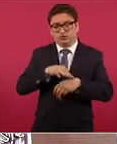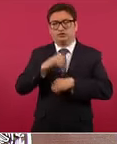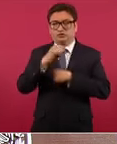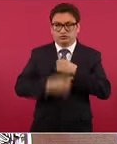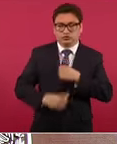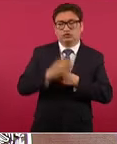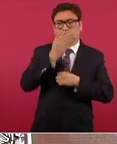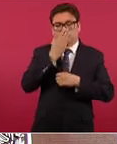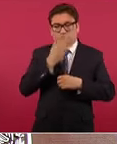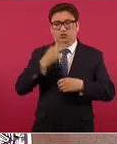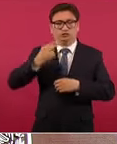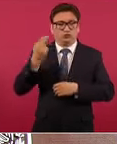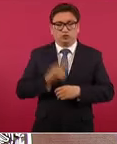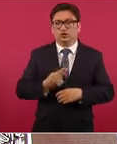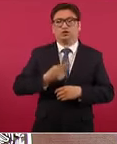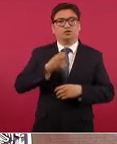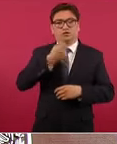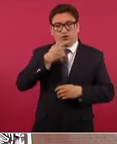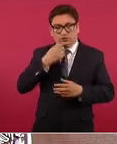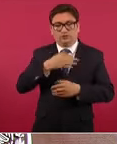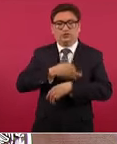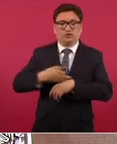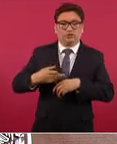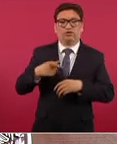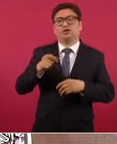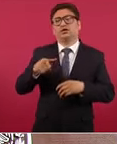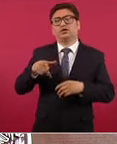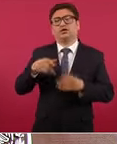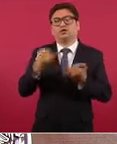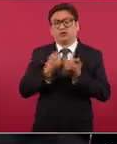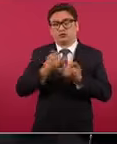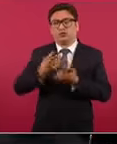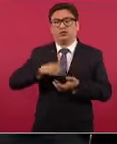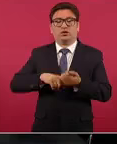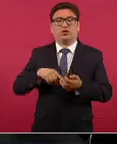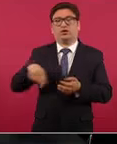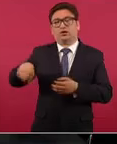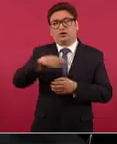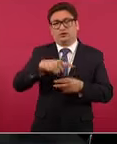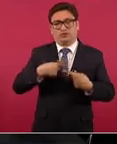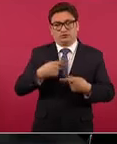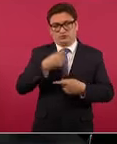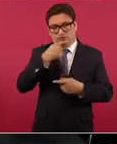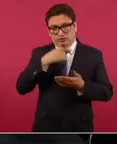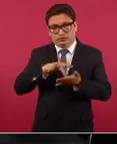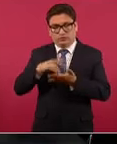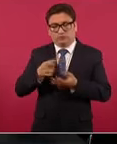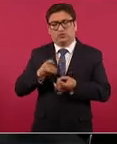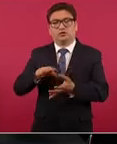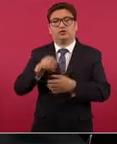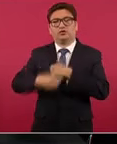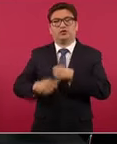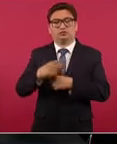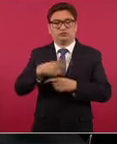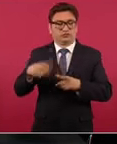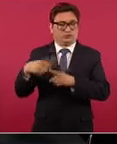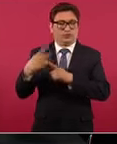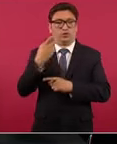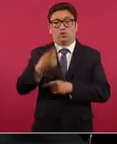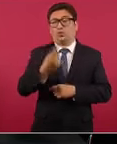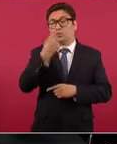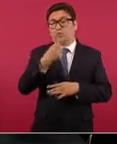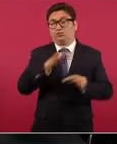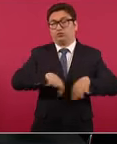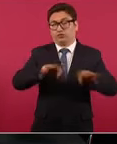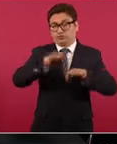urgencias y medicina familiar y medicina interna y por último efectivamente uno de los principales problemas